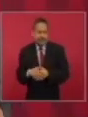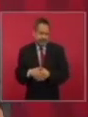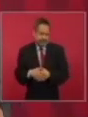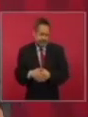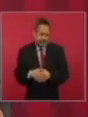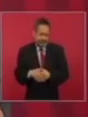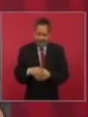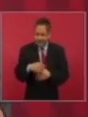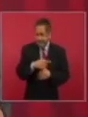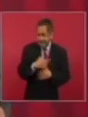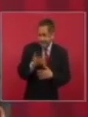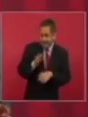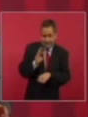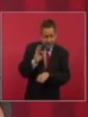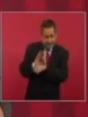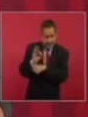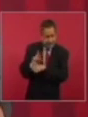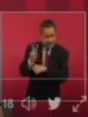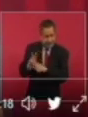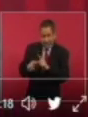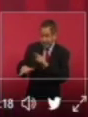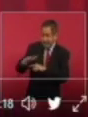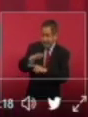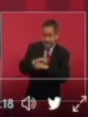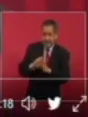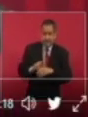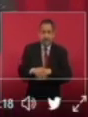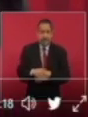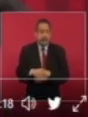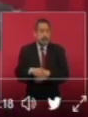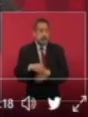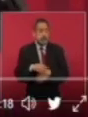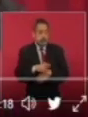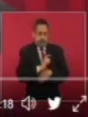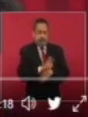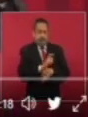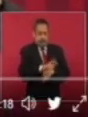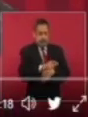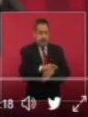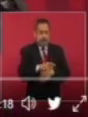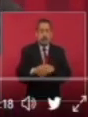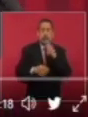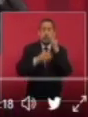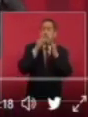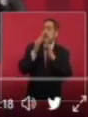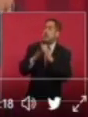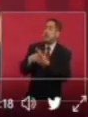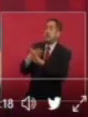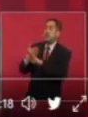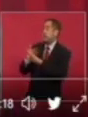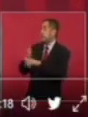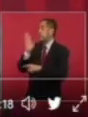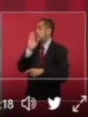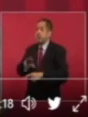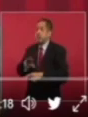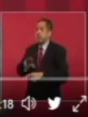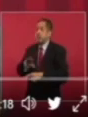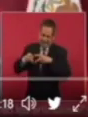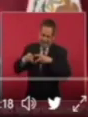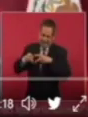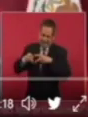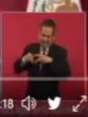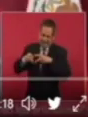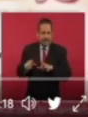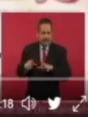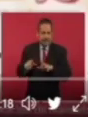la defensa del medio ambiente y empiezan una campaña contras del tren más bueno pues